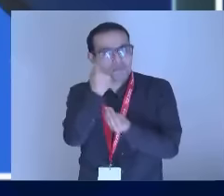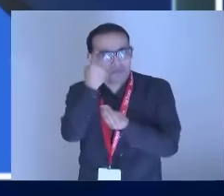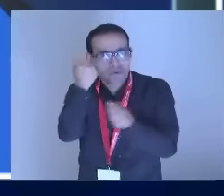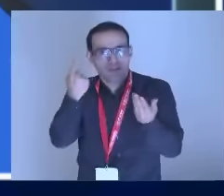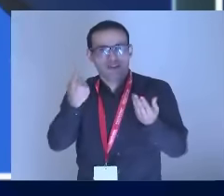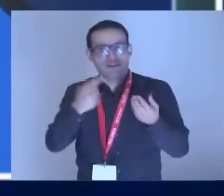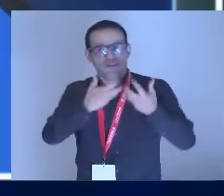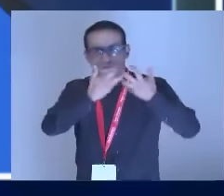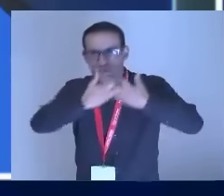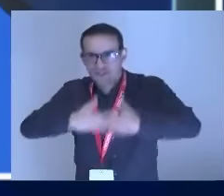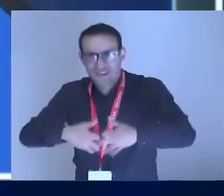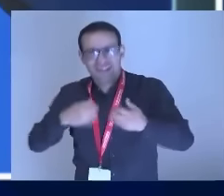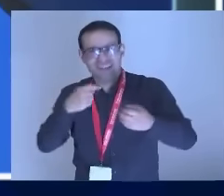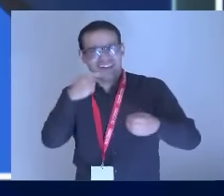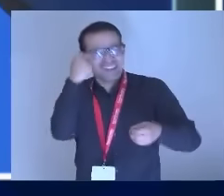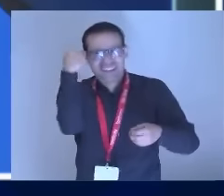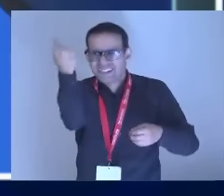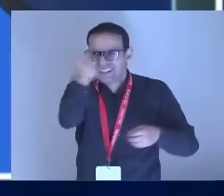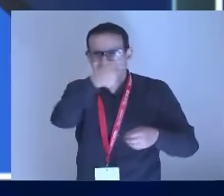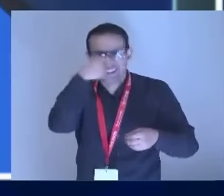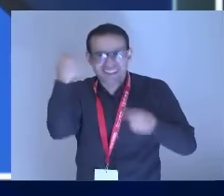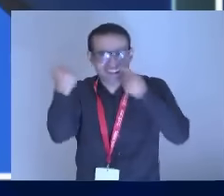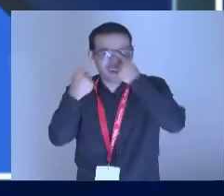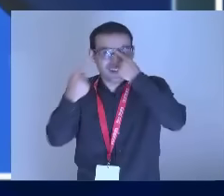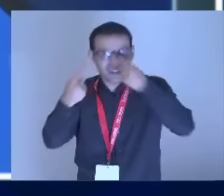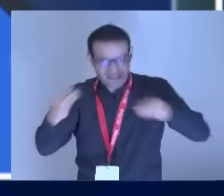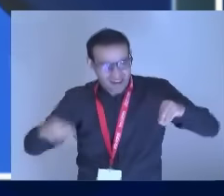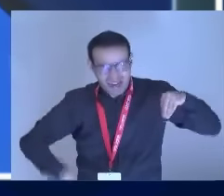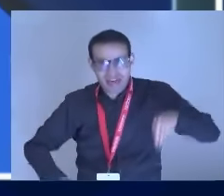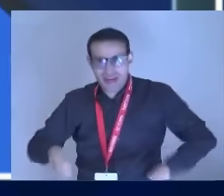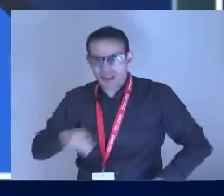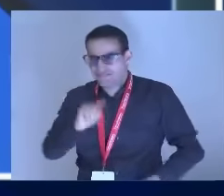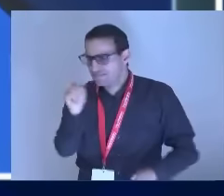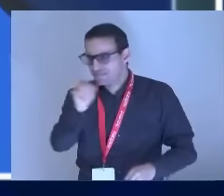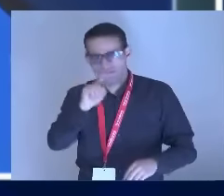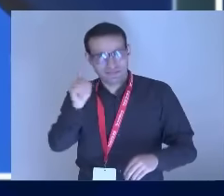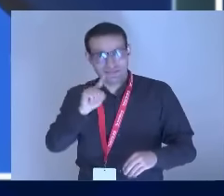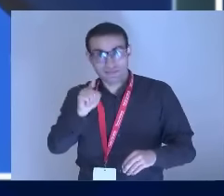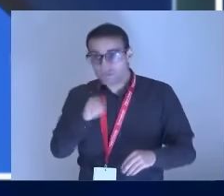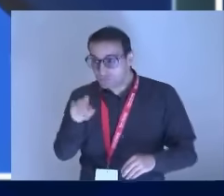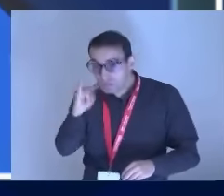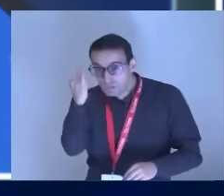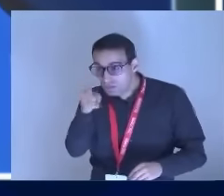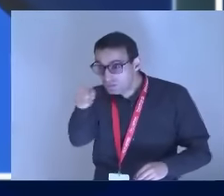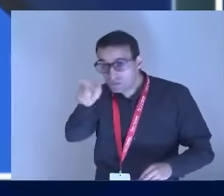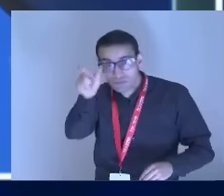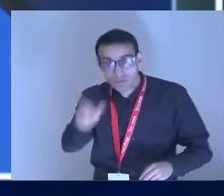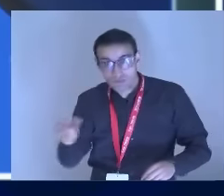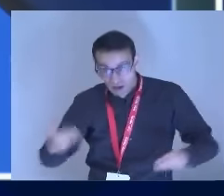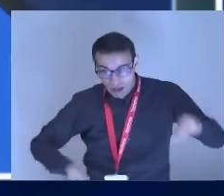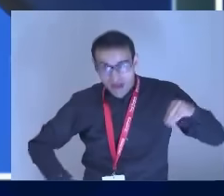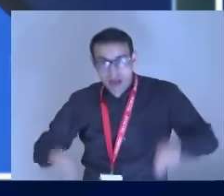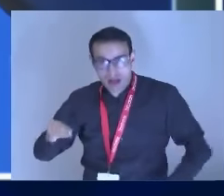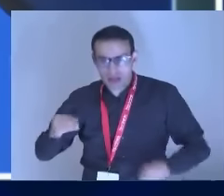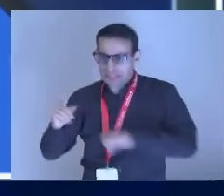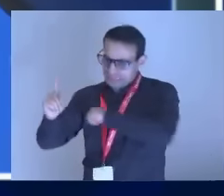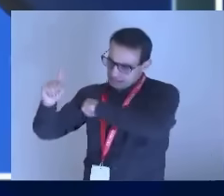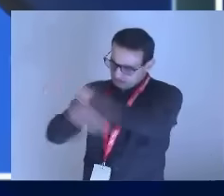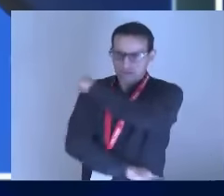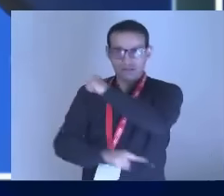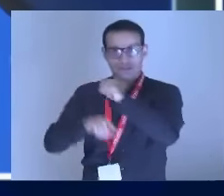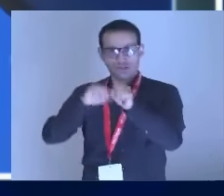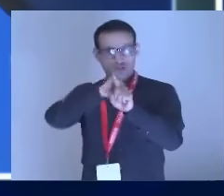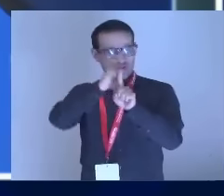corruptos deberían no solo enfrentar la justicia sino sufrir la sanción social los que estamos